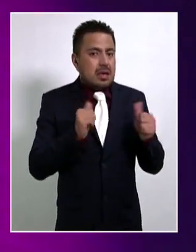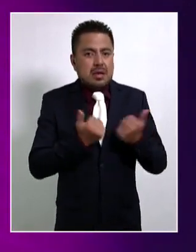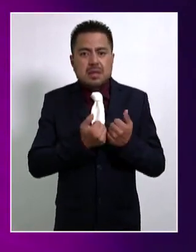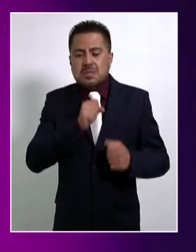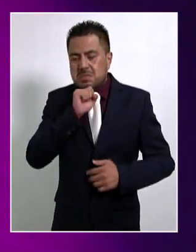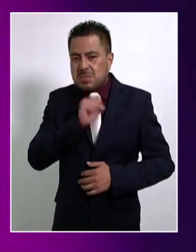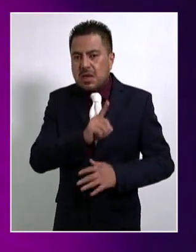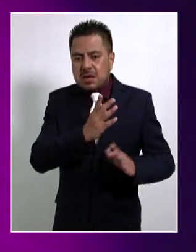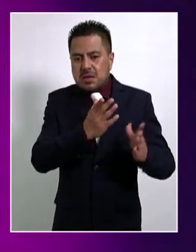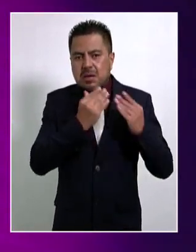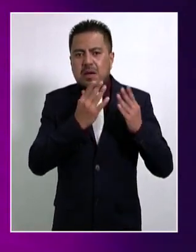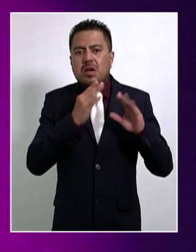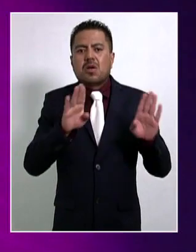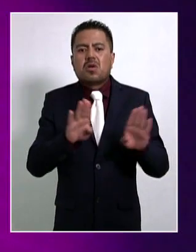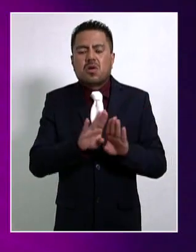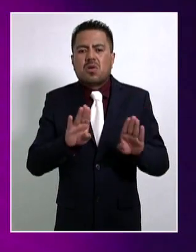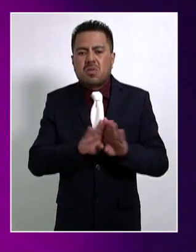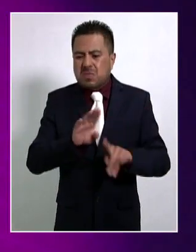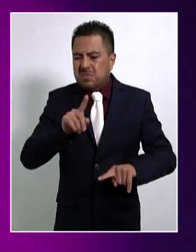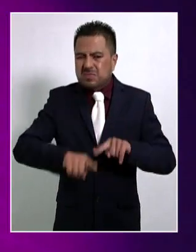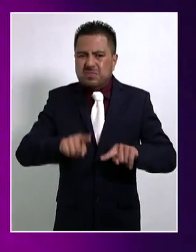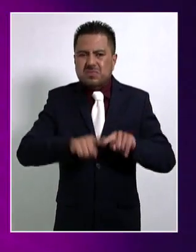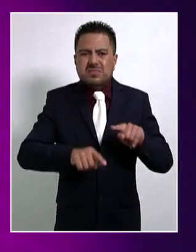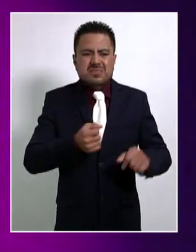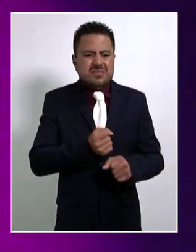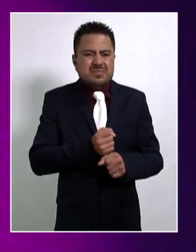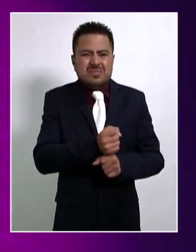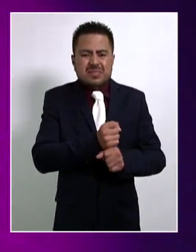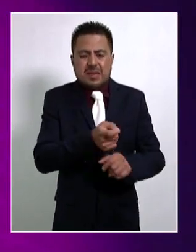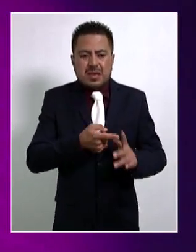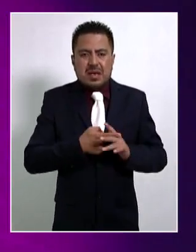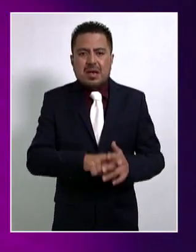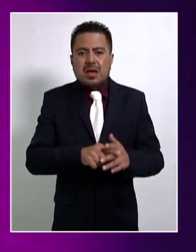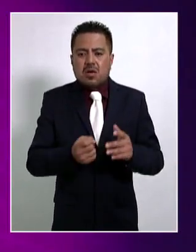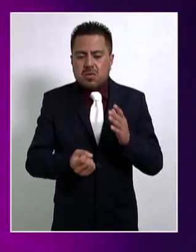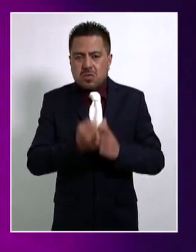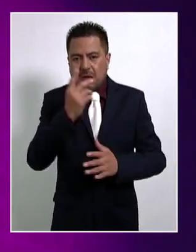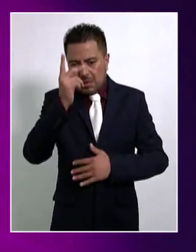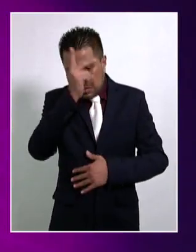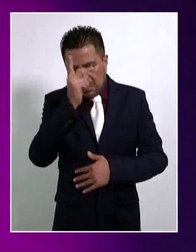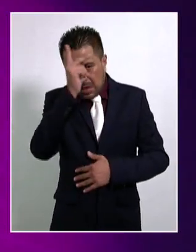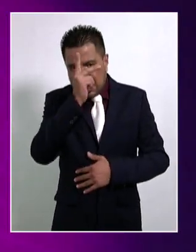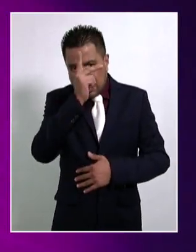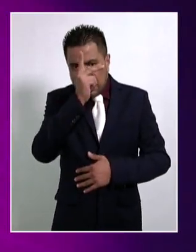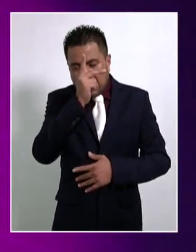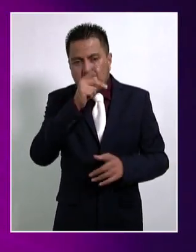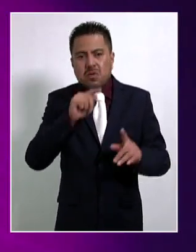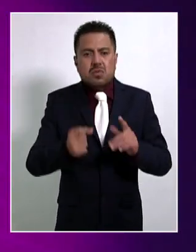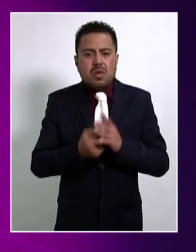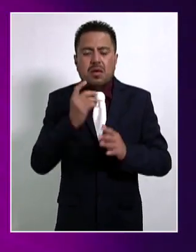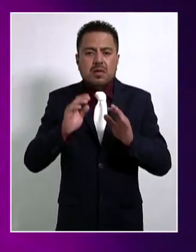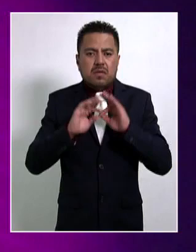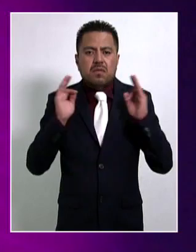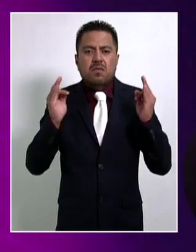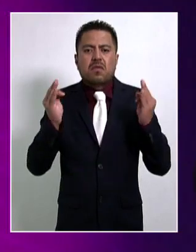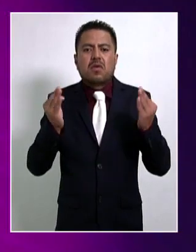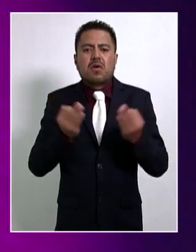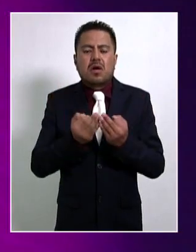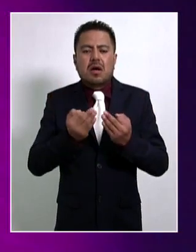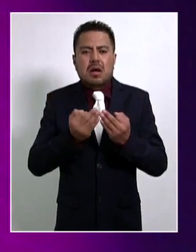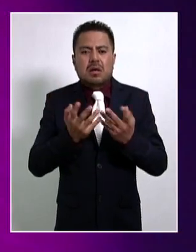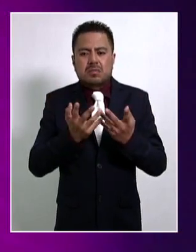nos enseña cómo desarticulamos la violencia a partir de nuevas pedagogías, de nuevas formas, principalmente